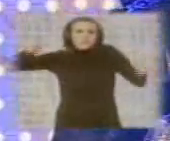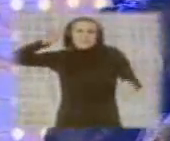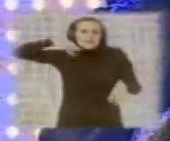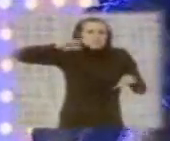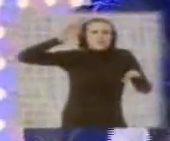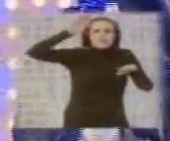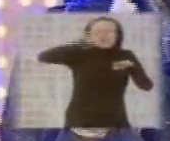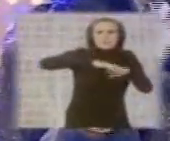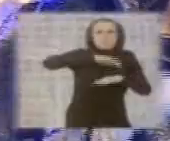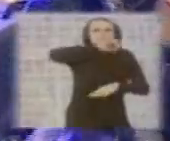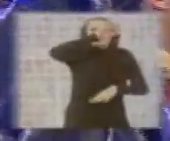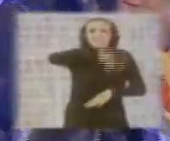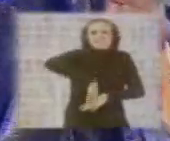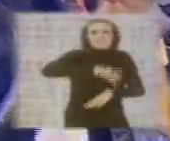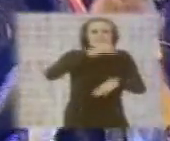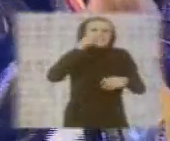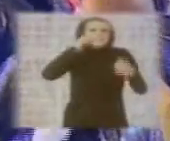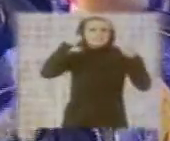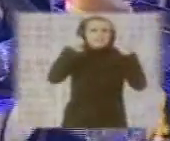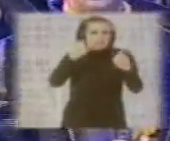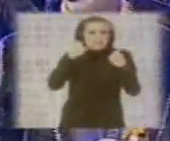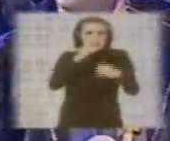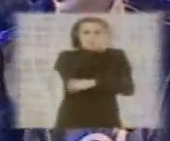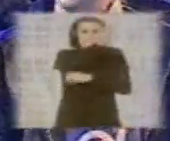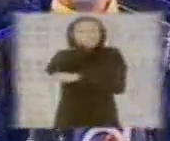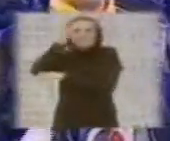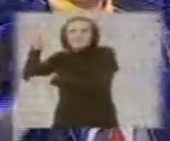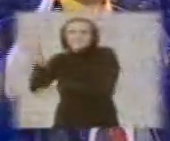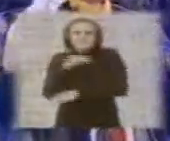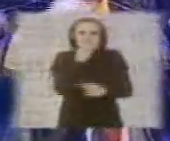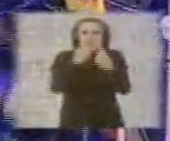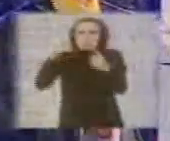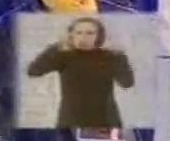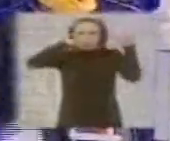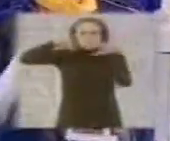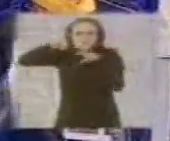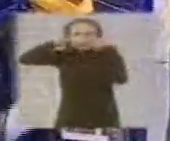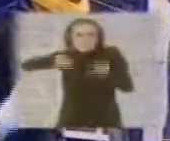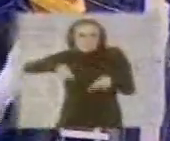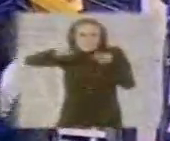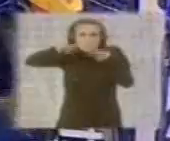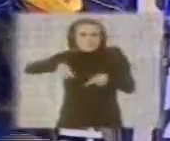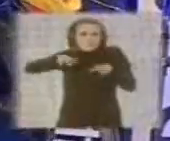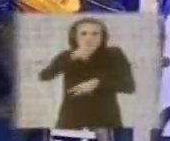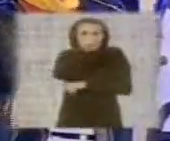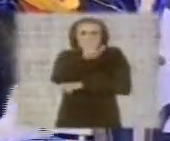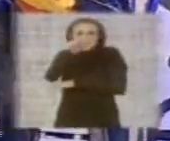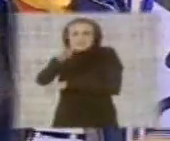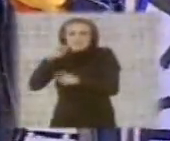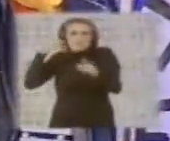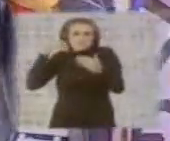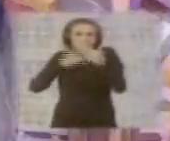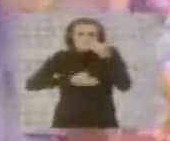la sanidad, países donde nunca llueve, nadie sobrevivirá.